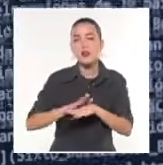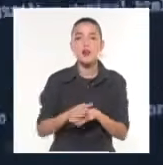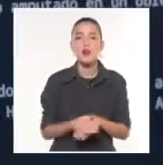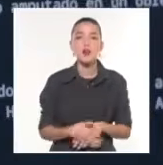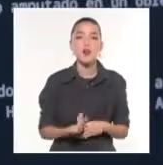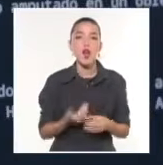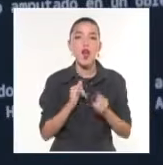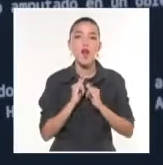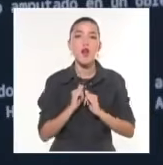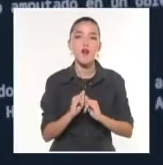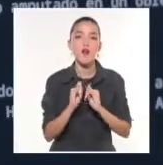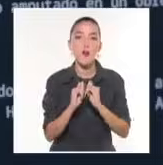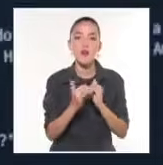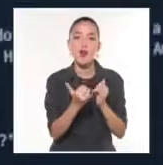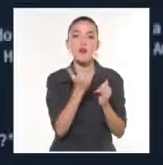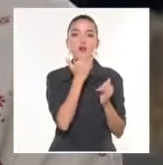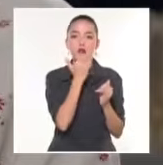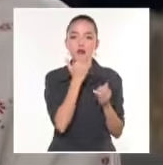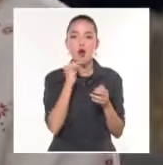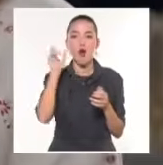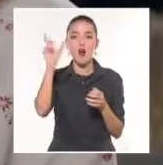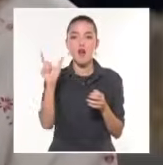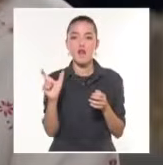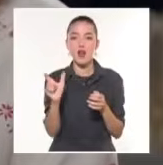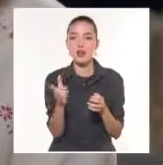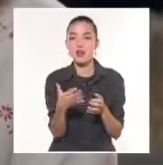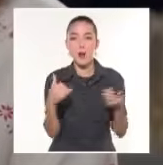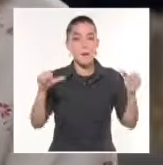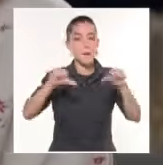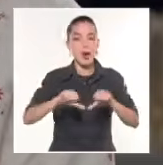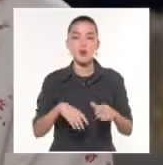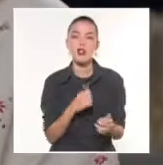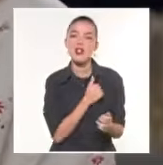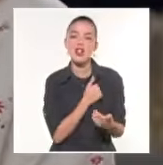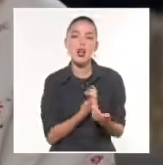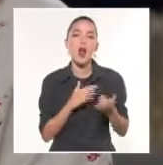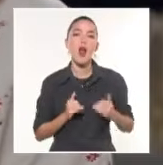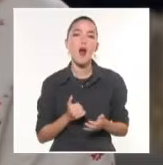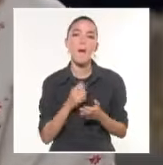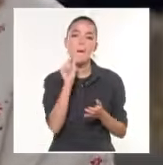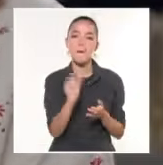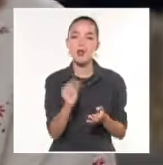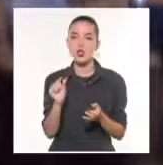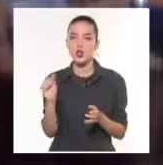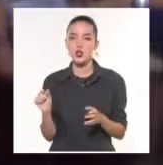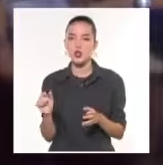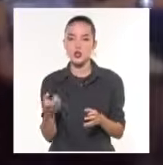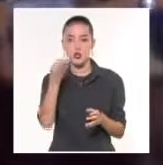frases inapropiadas, porque lo que se quiere es que puedan colaborar personas desde todas partes del país para lograr crear un modelo verdaderamente